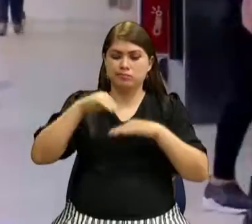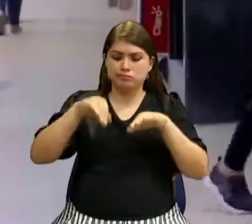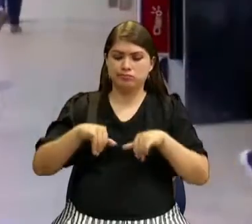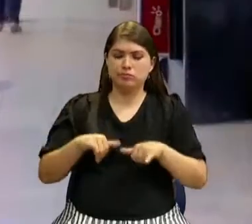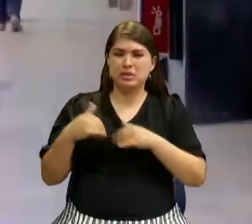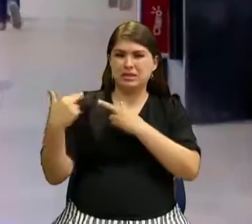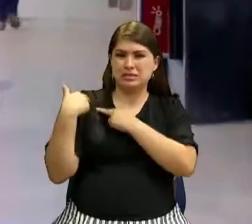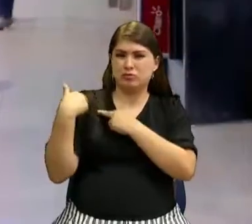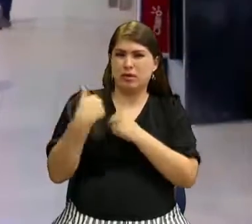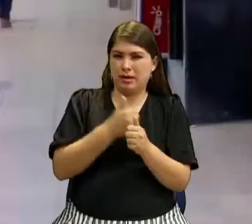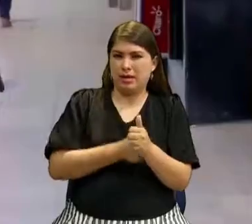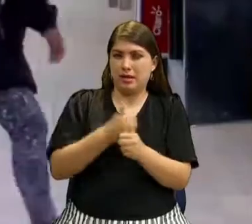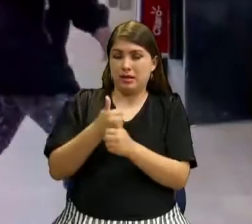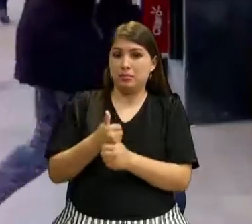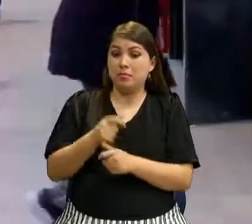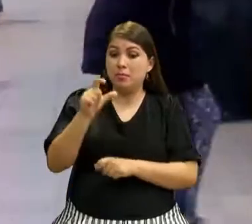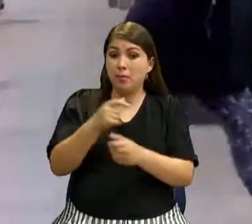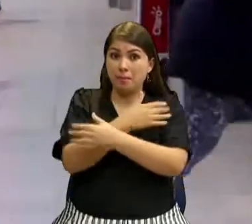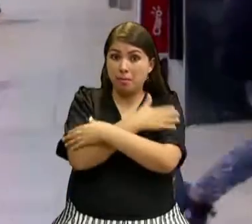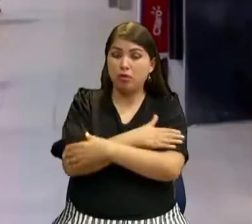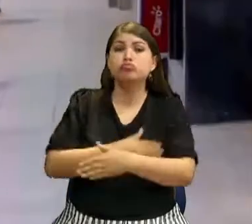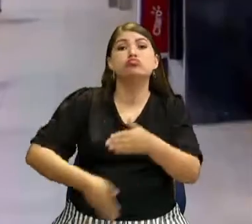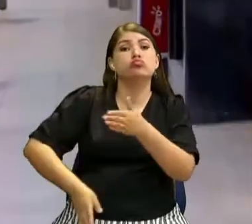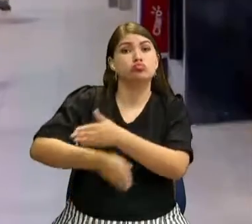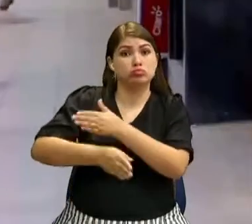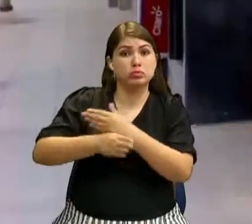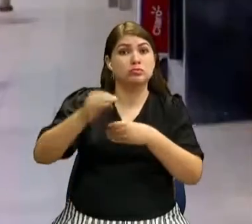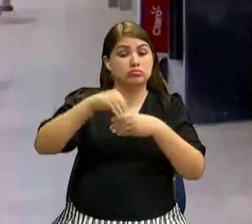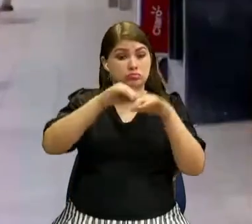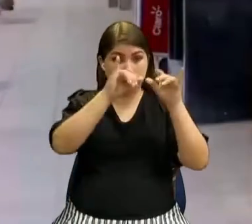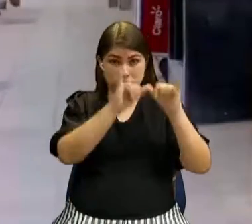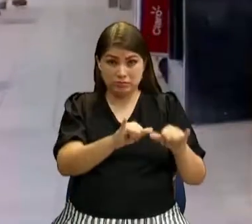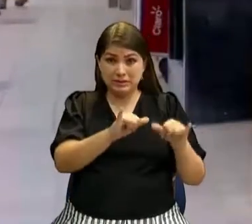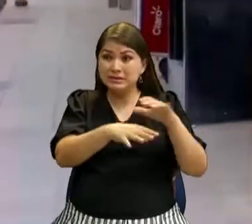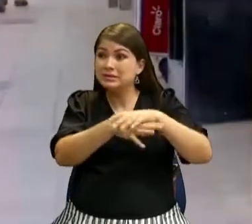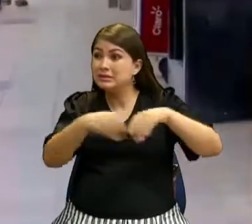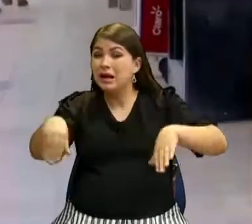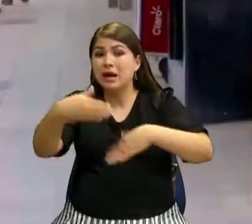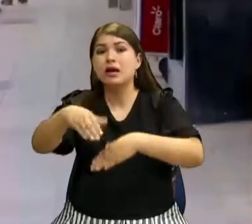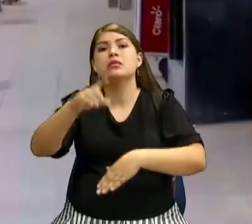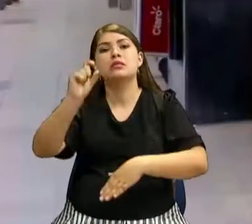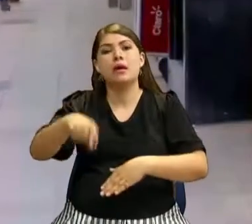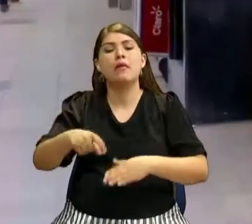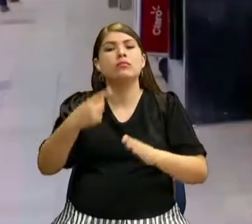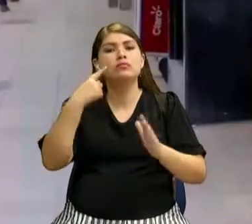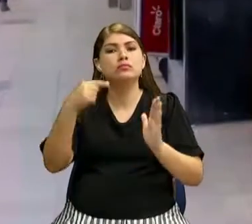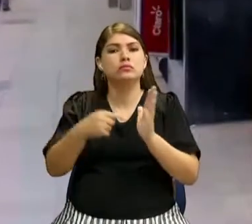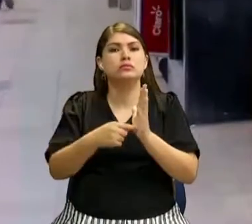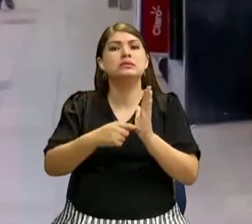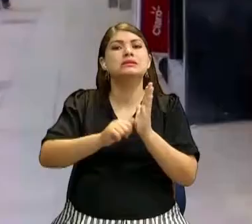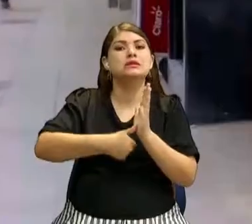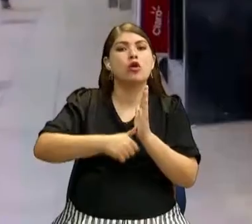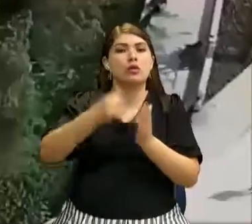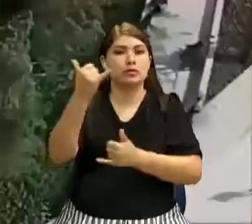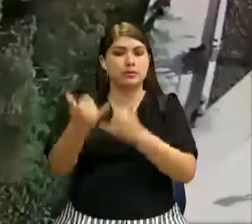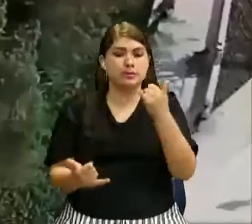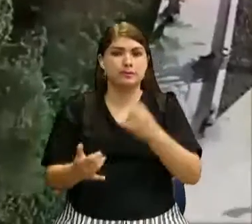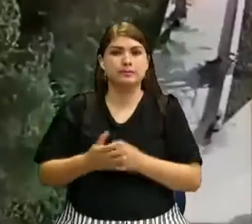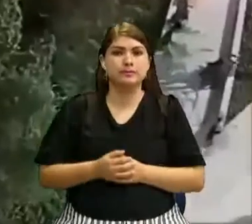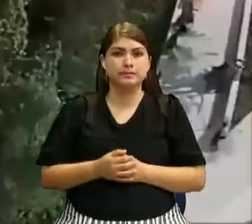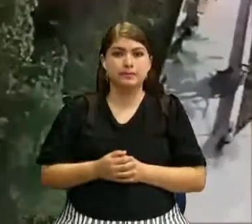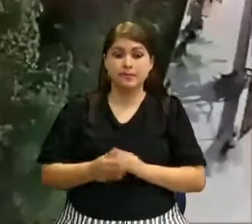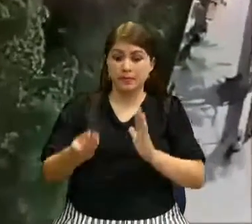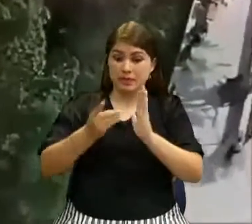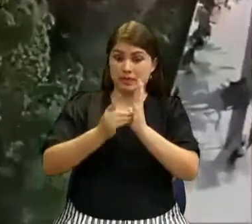responsable, lo que indica que los pamploneses van a seguir en toque de queda y para salir a la calle se aplicará la medida del pico y cédula.